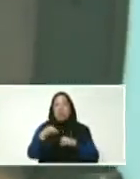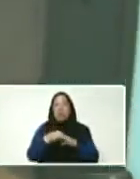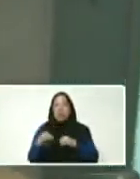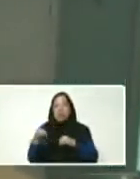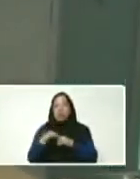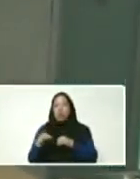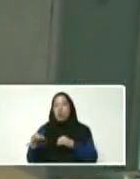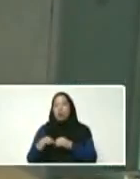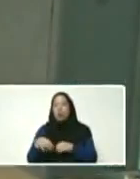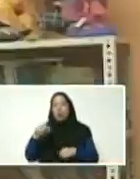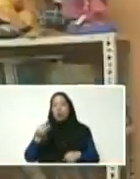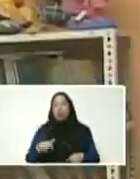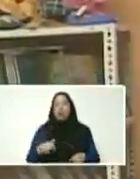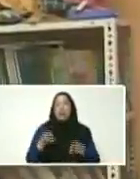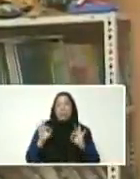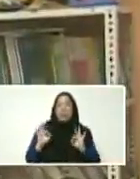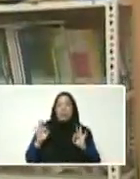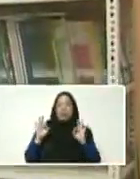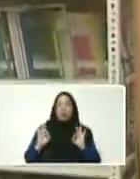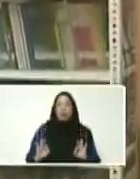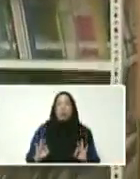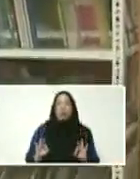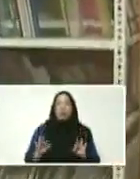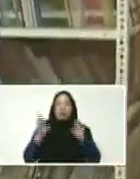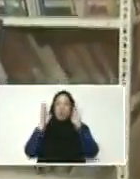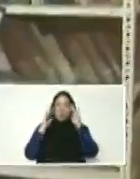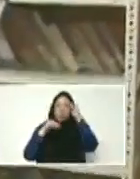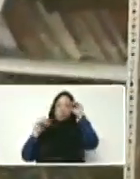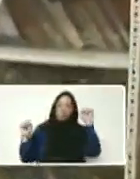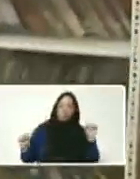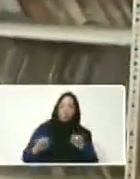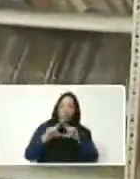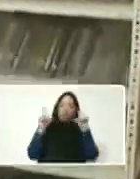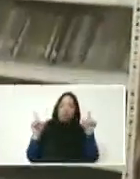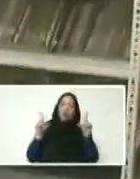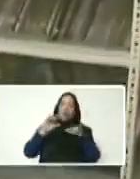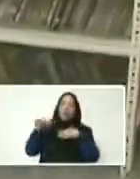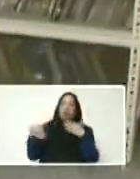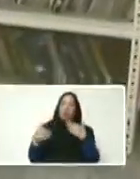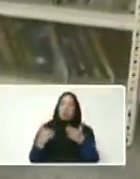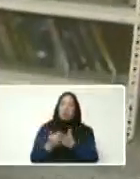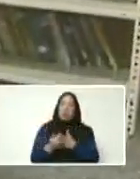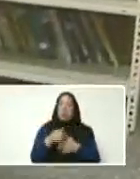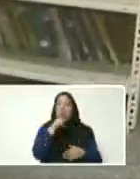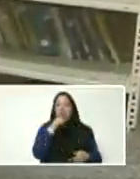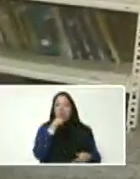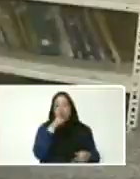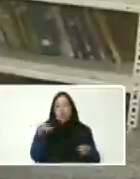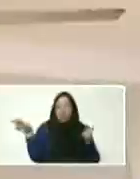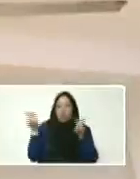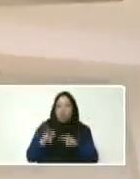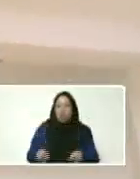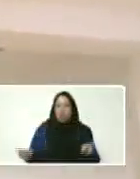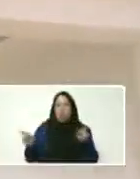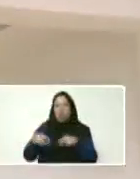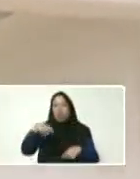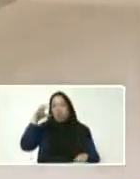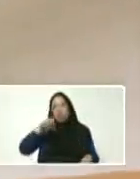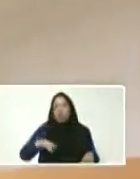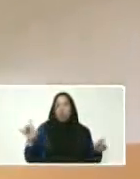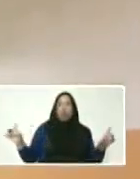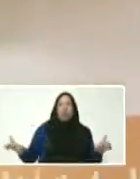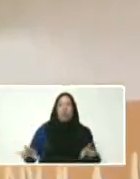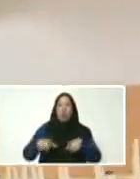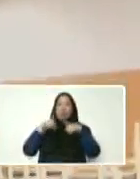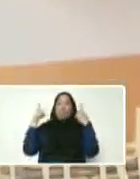popular. Este caso particularmente me llamó la atención, presidente, dentro de todos los casos que han sido reportados en el Estado La Guaira, que es